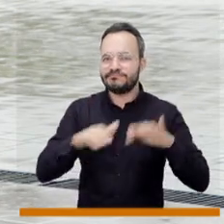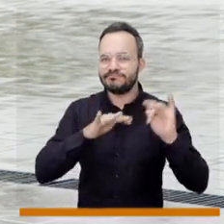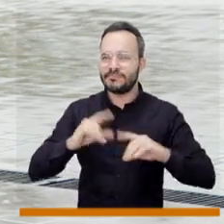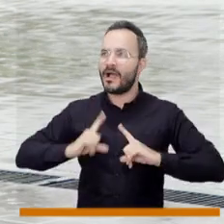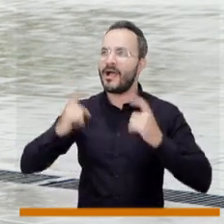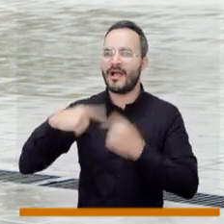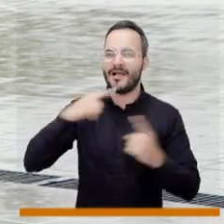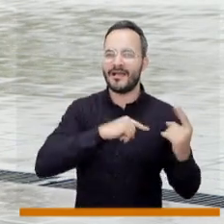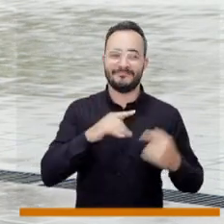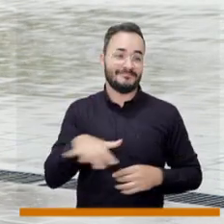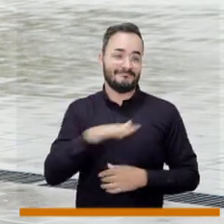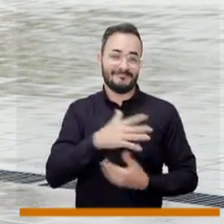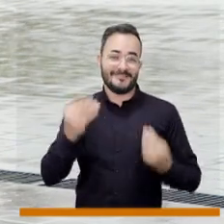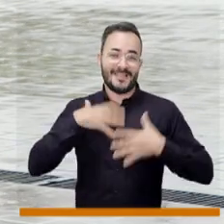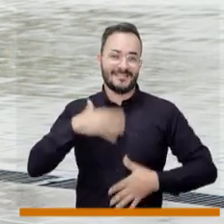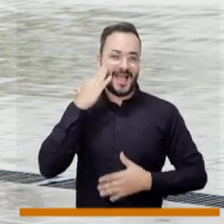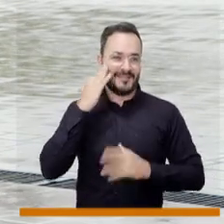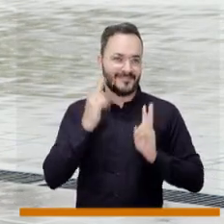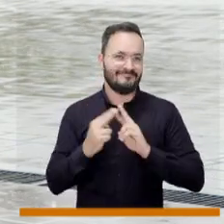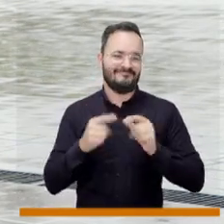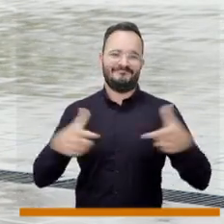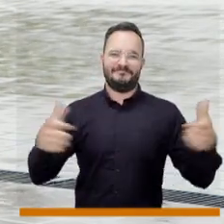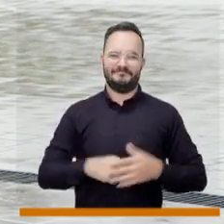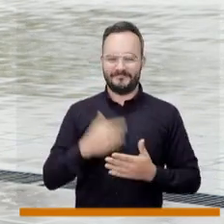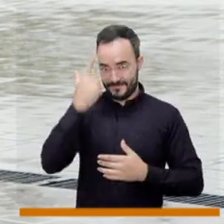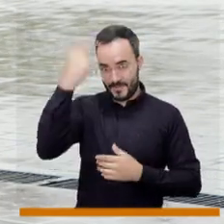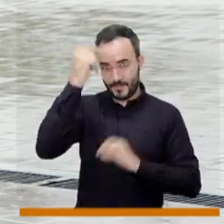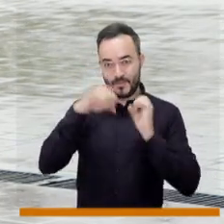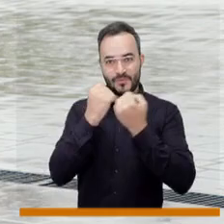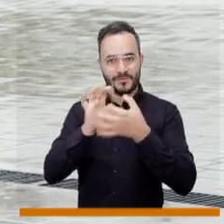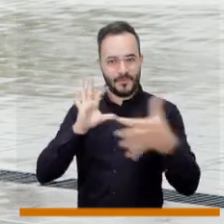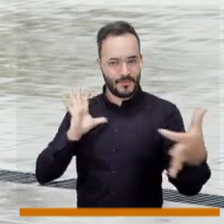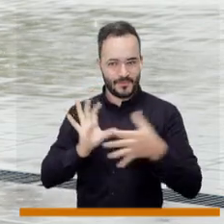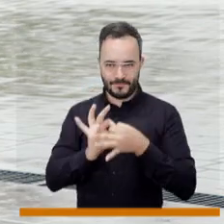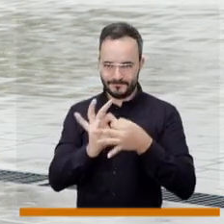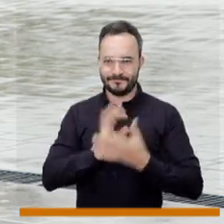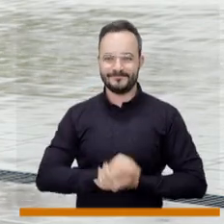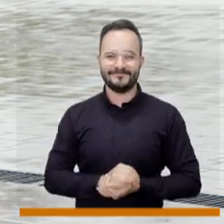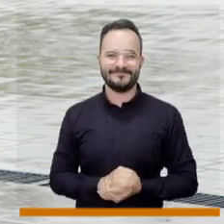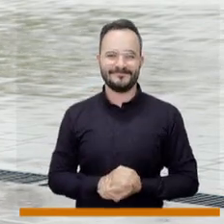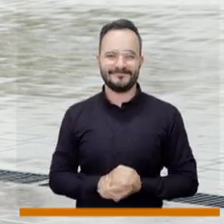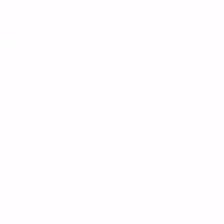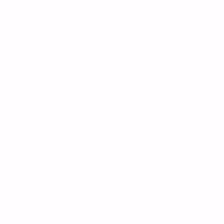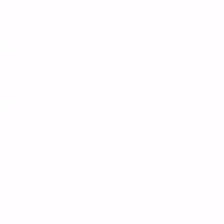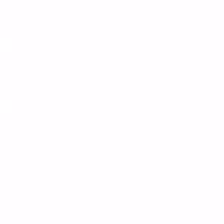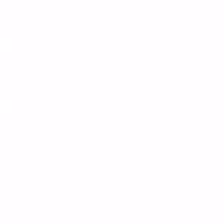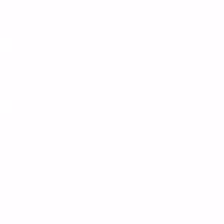turístico que ya hace parte de nuestra ciudad. Porque el Consejo somos tú y yo.